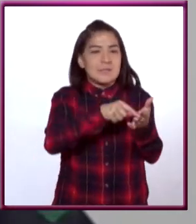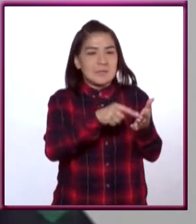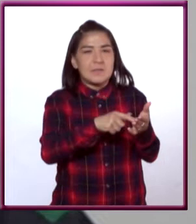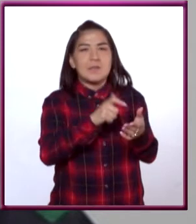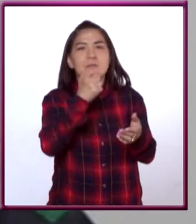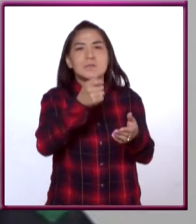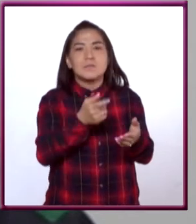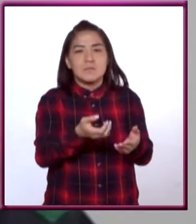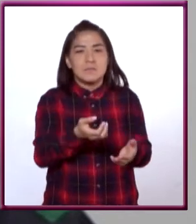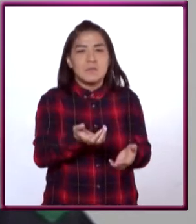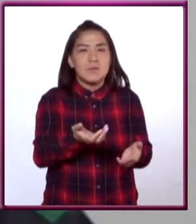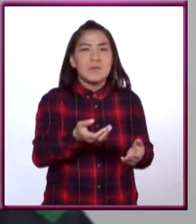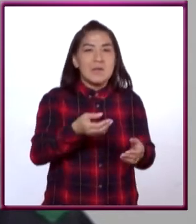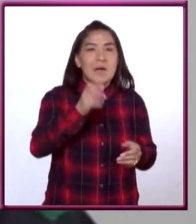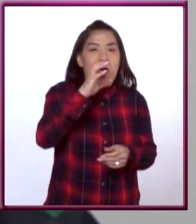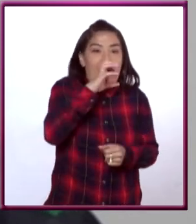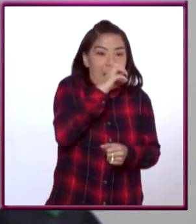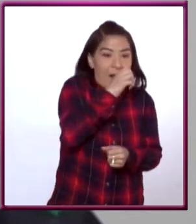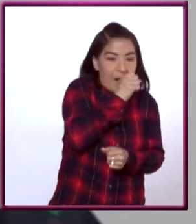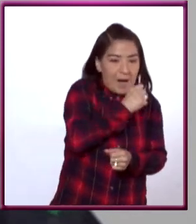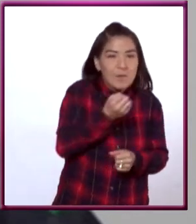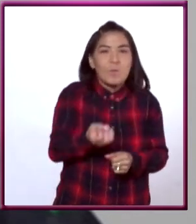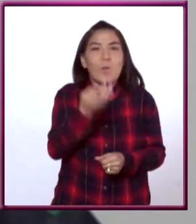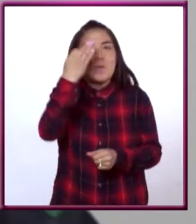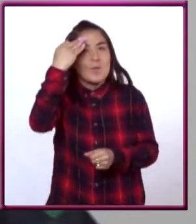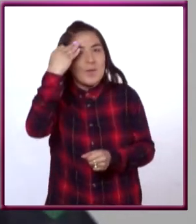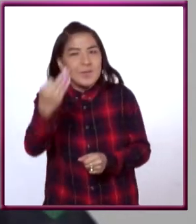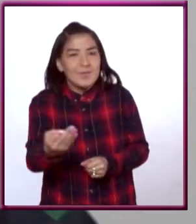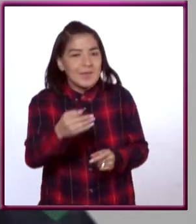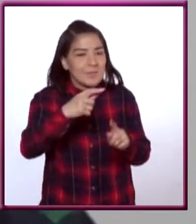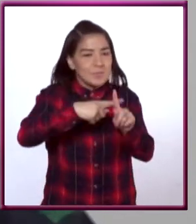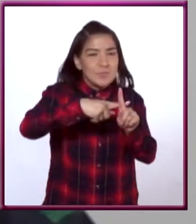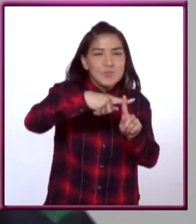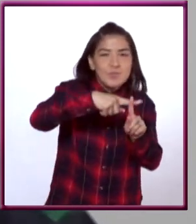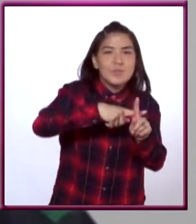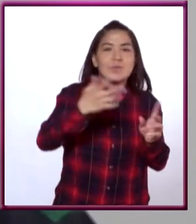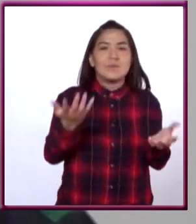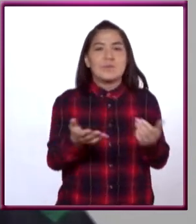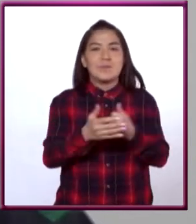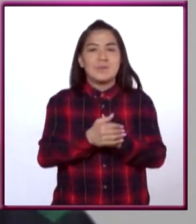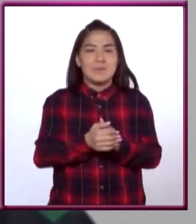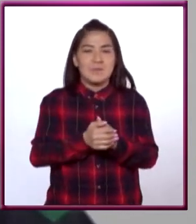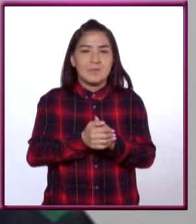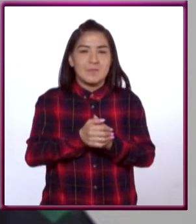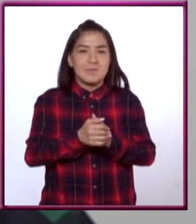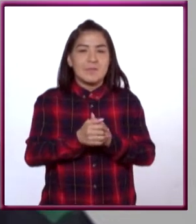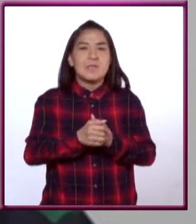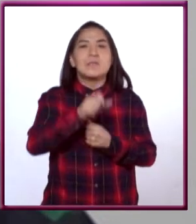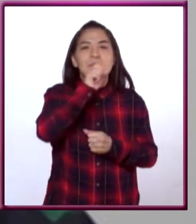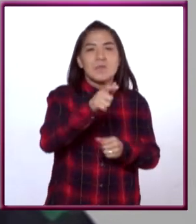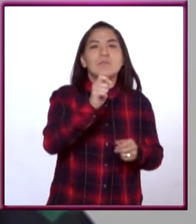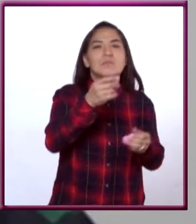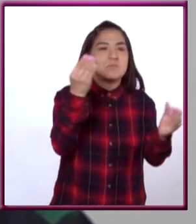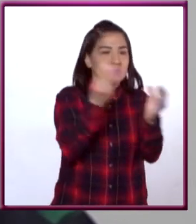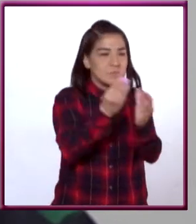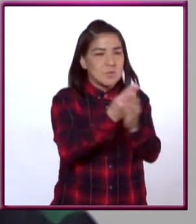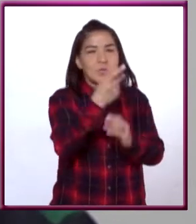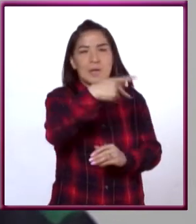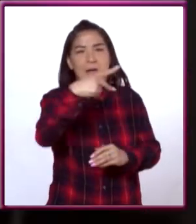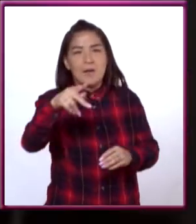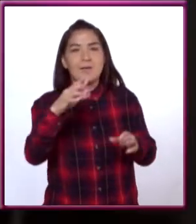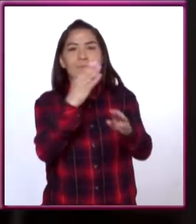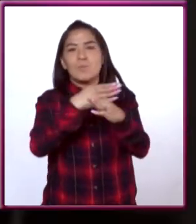para el establecimiento de las tolerancias de las partes o para en sí generar los modelos que rigen las partes que